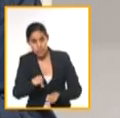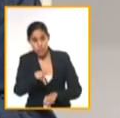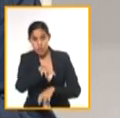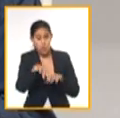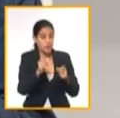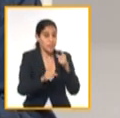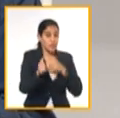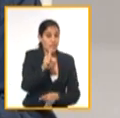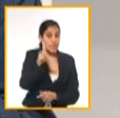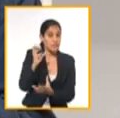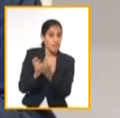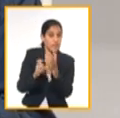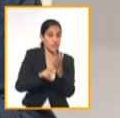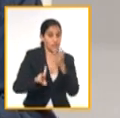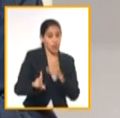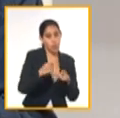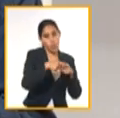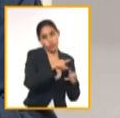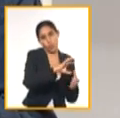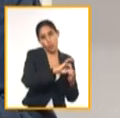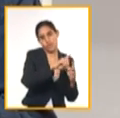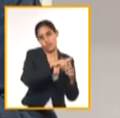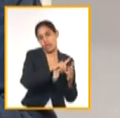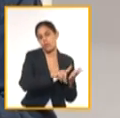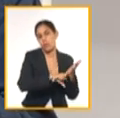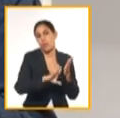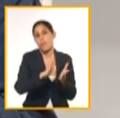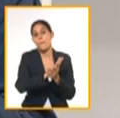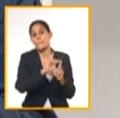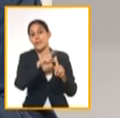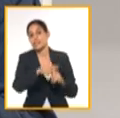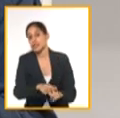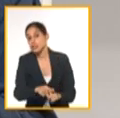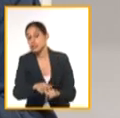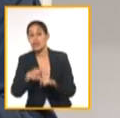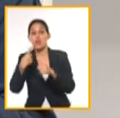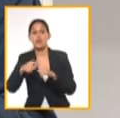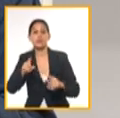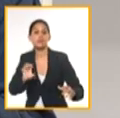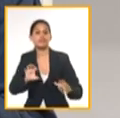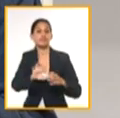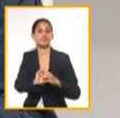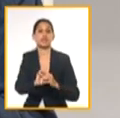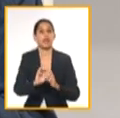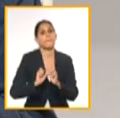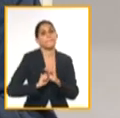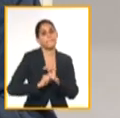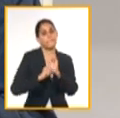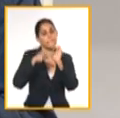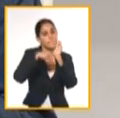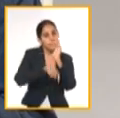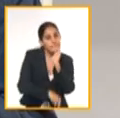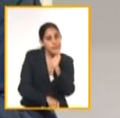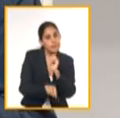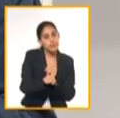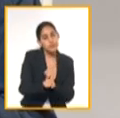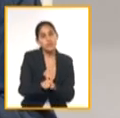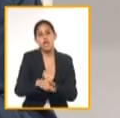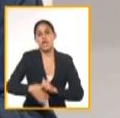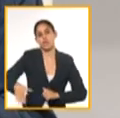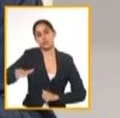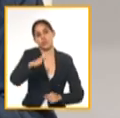la afectación en ese territorio por la incapacidad que tiene la red de transmisión de llevar toda la potencia. O sea, nosotros limitamos la red de transmisión para